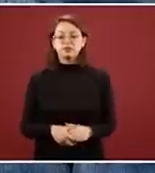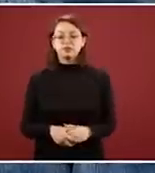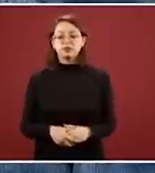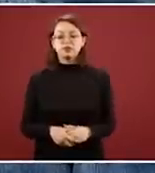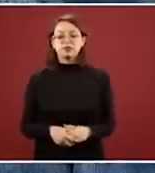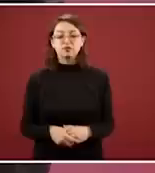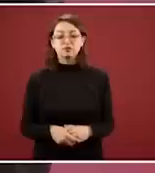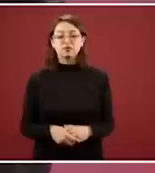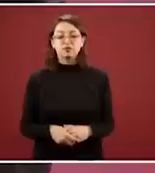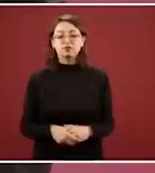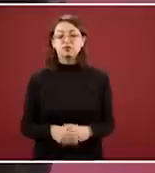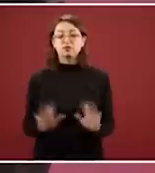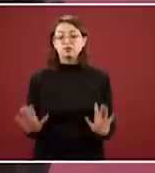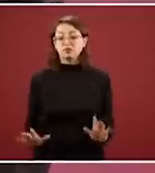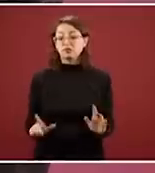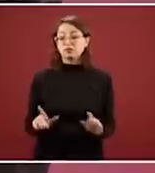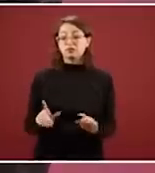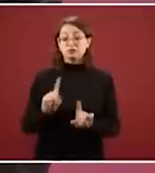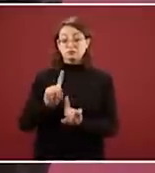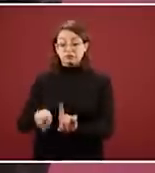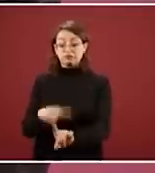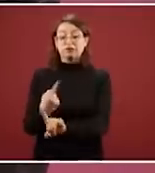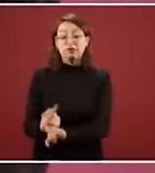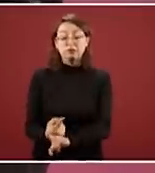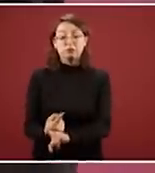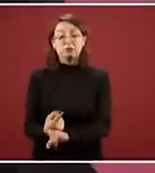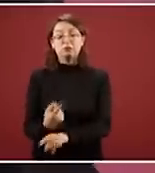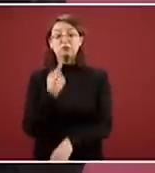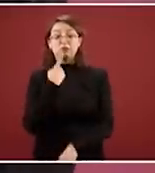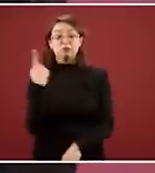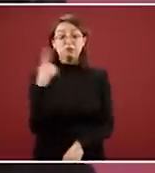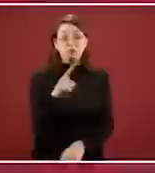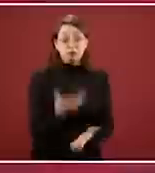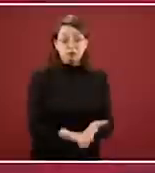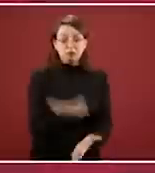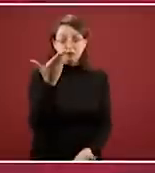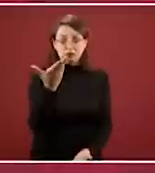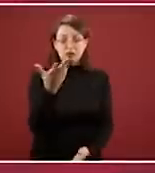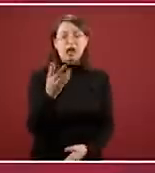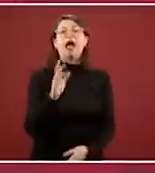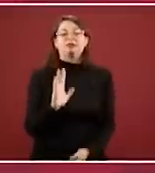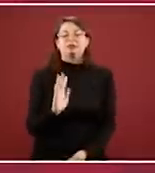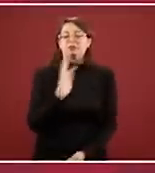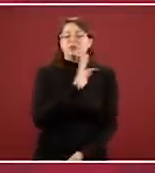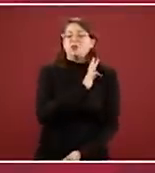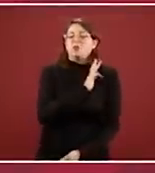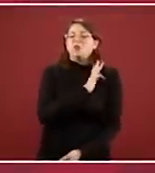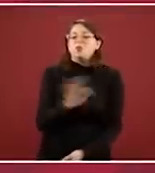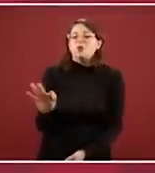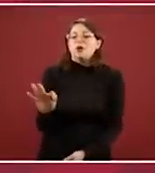se denuncie un delito, entonces sí, nosotros podríamos